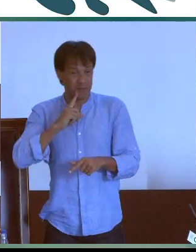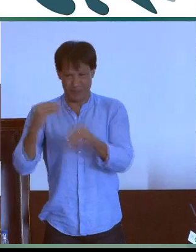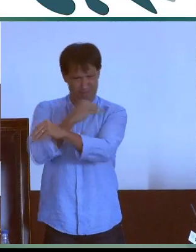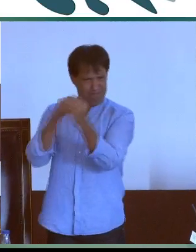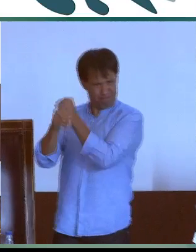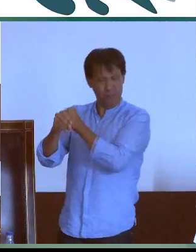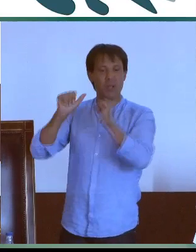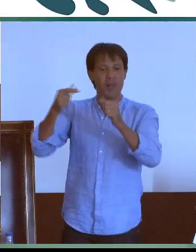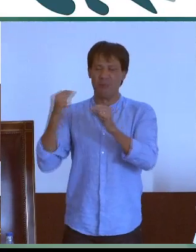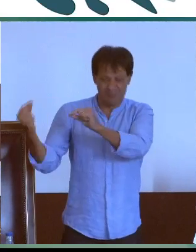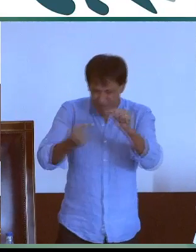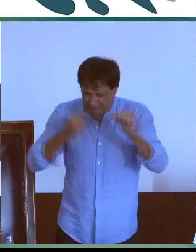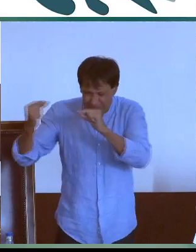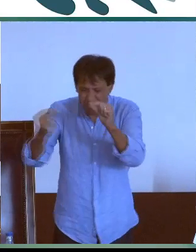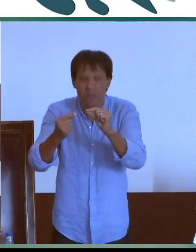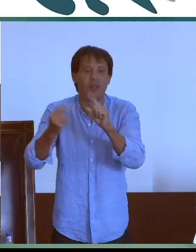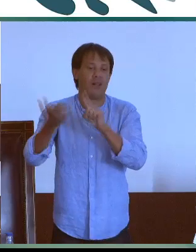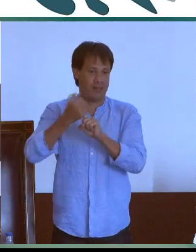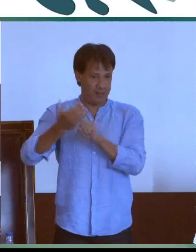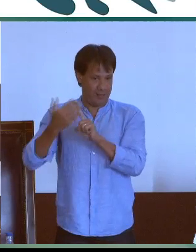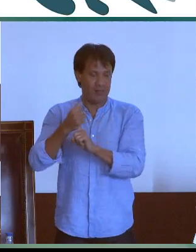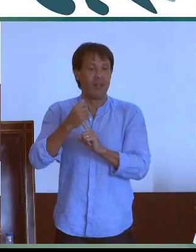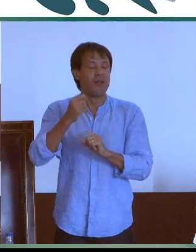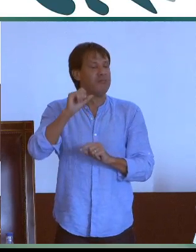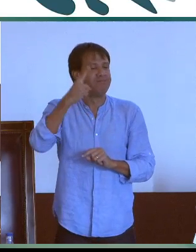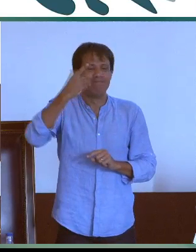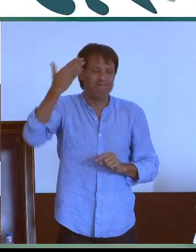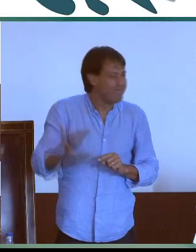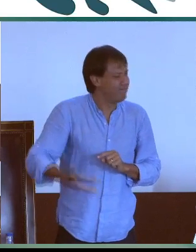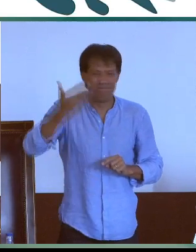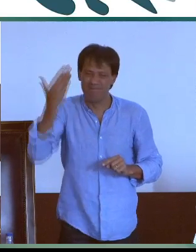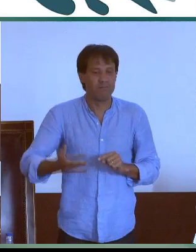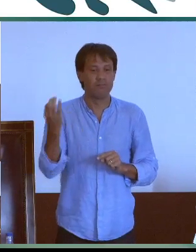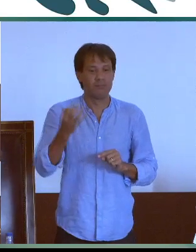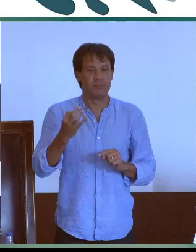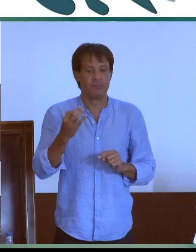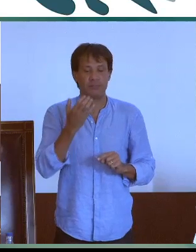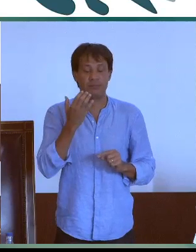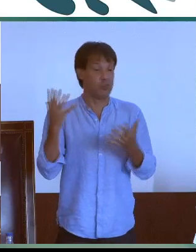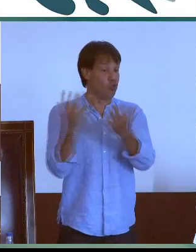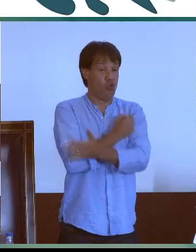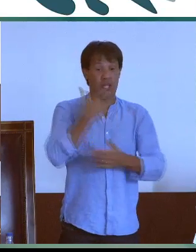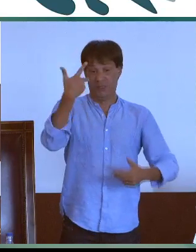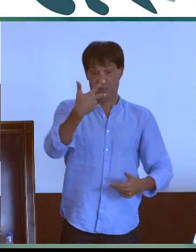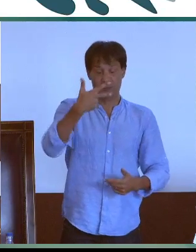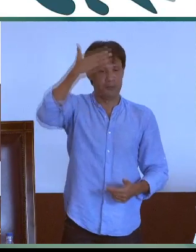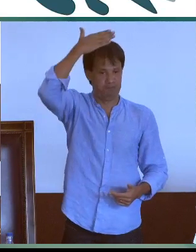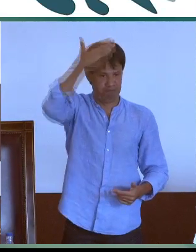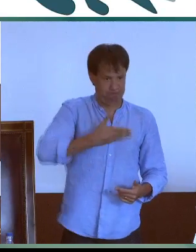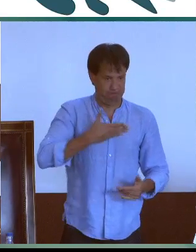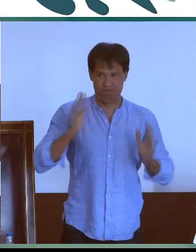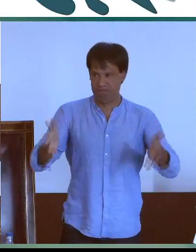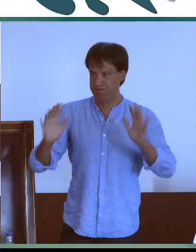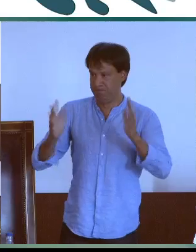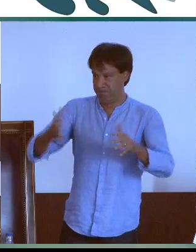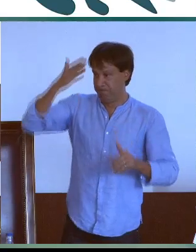relacionarlo. Como ha comentado mi compañera, tuvimos ese debate para ver por qué no coincidían. Las